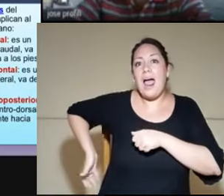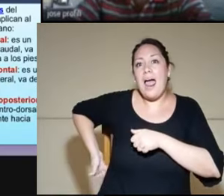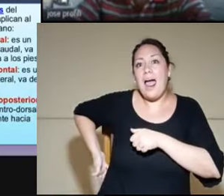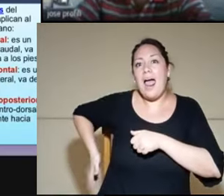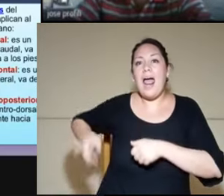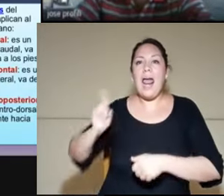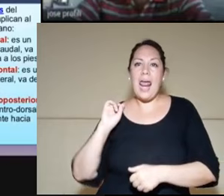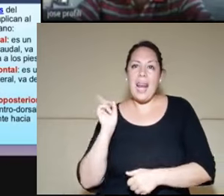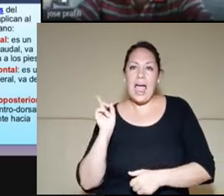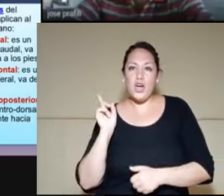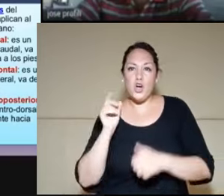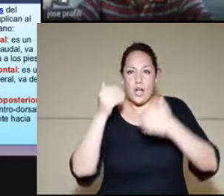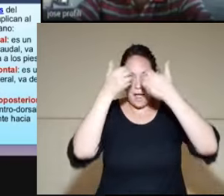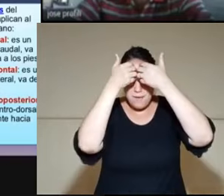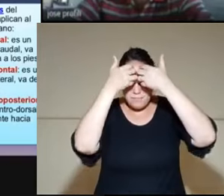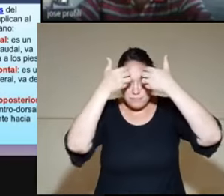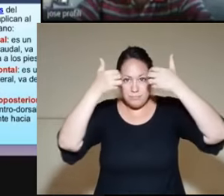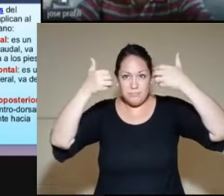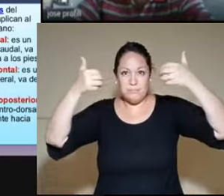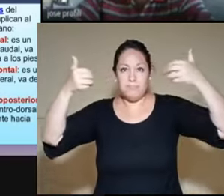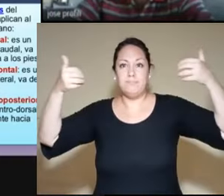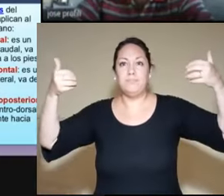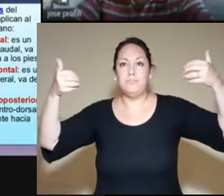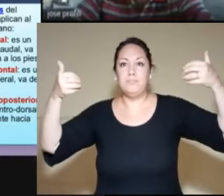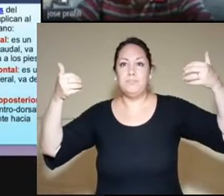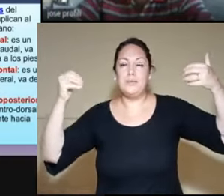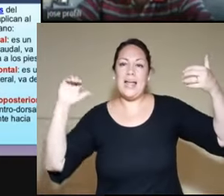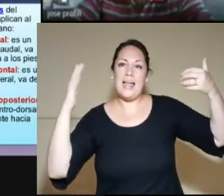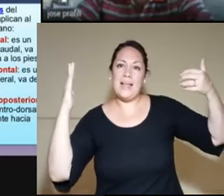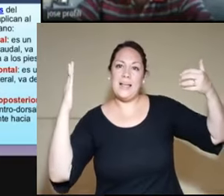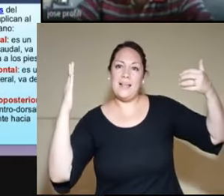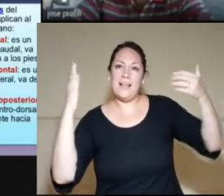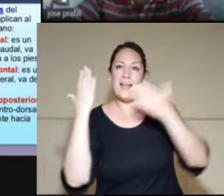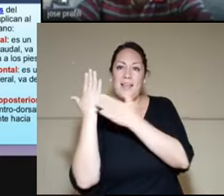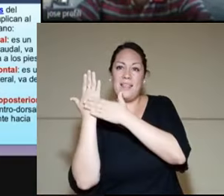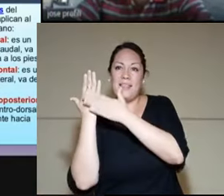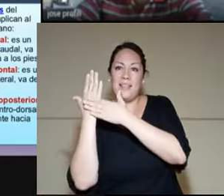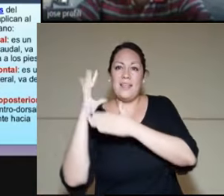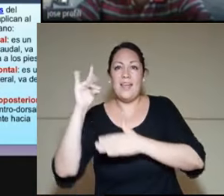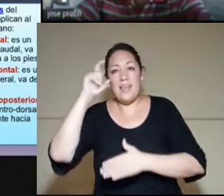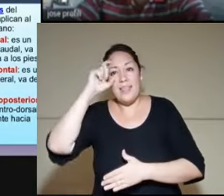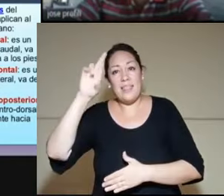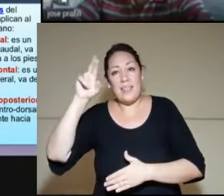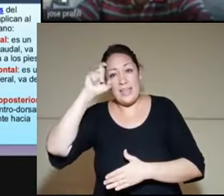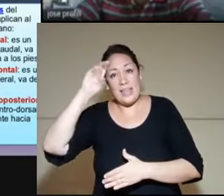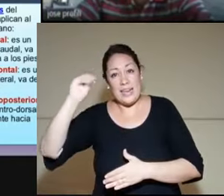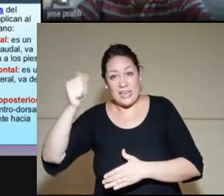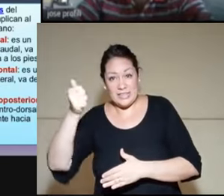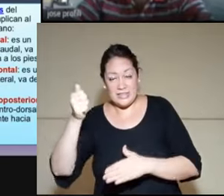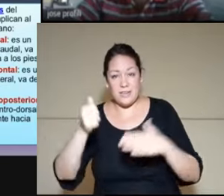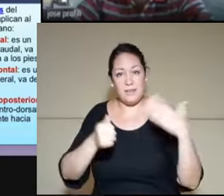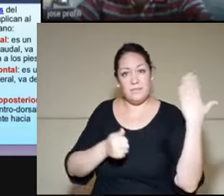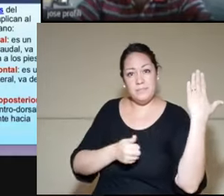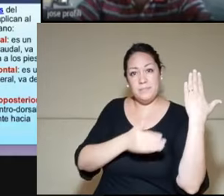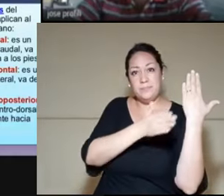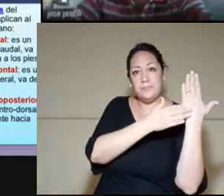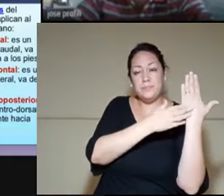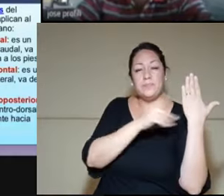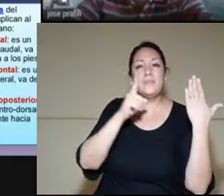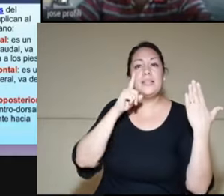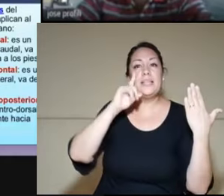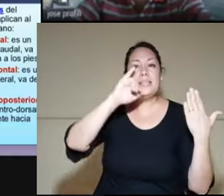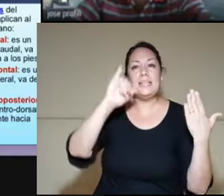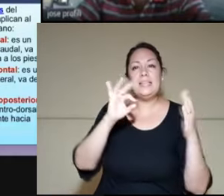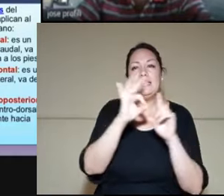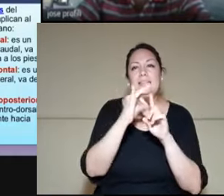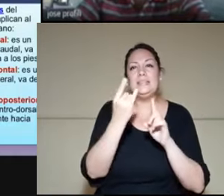entonces me queda el cuerpo dividido en 2, en una mitad derecha y una mitad izquierda, es decir, que el eje vertical